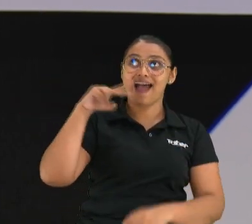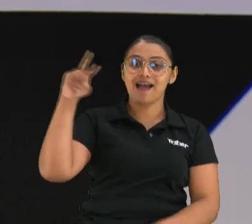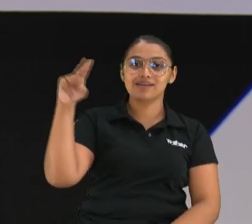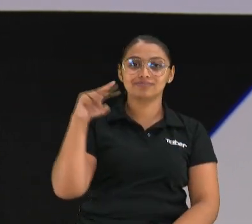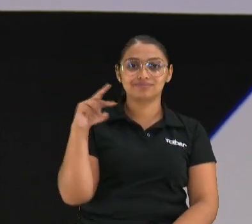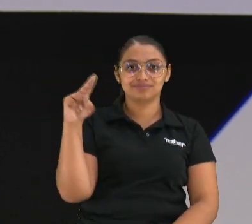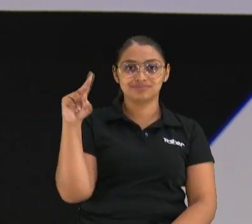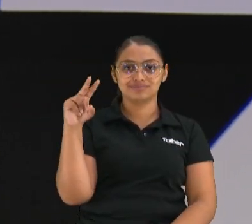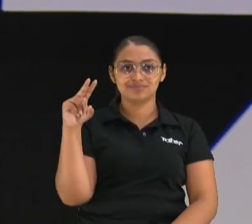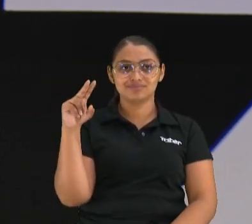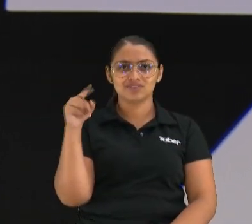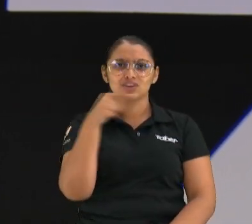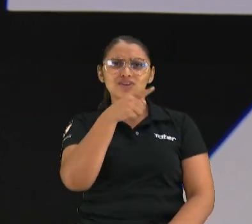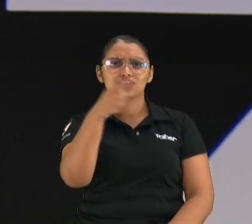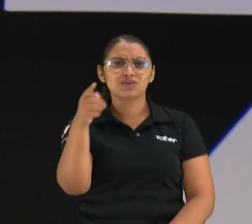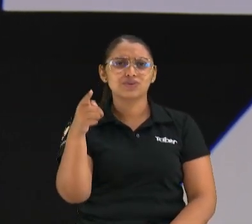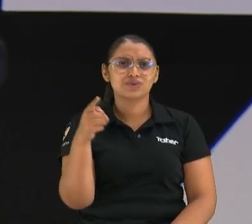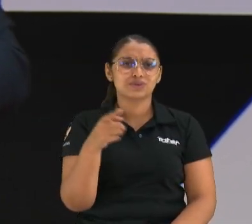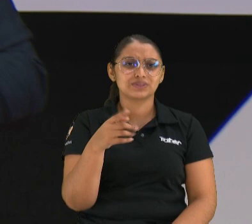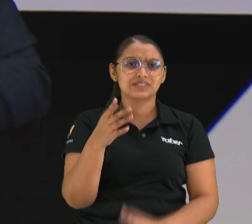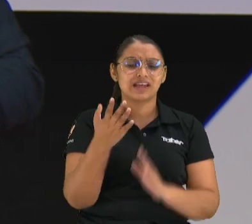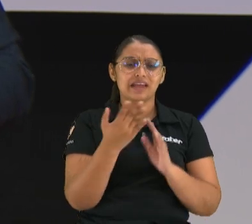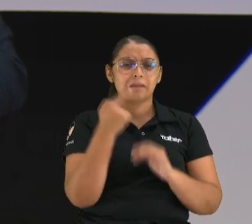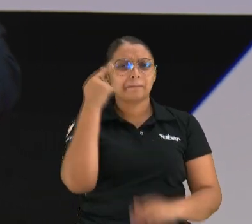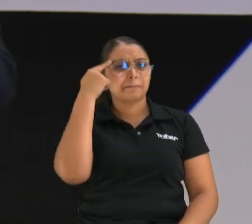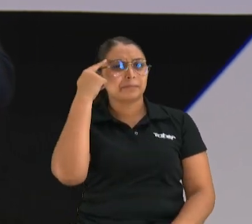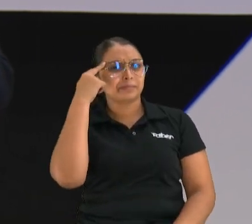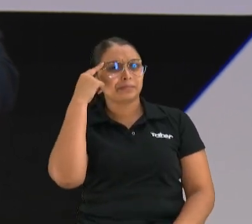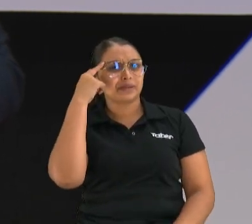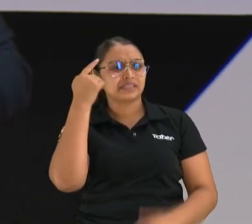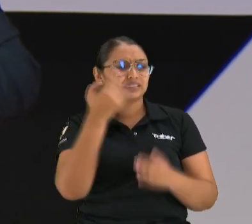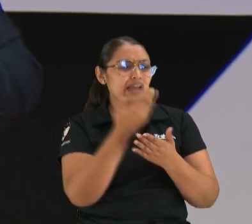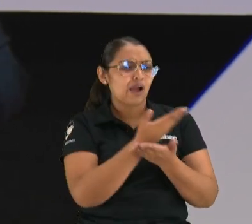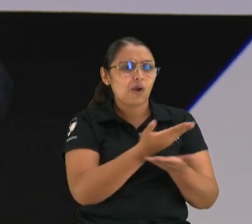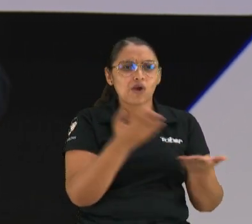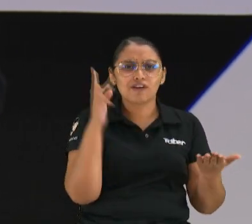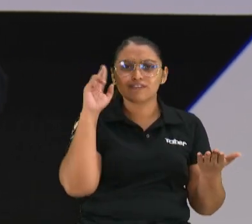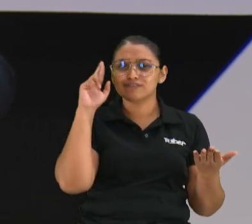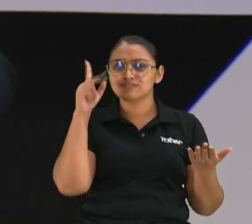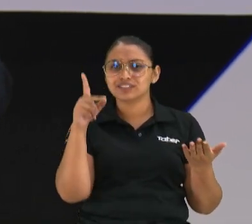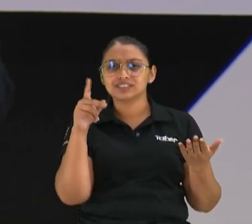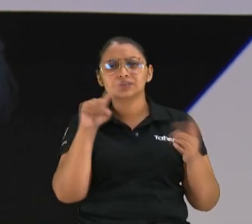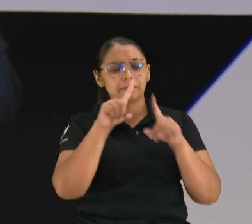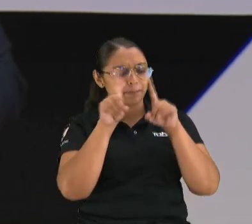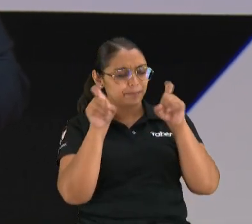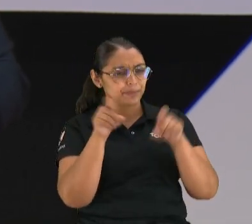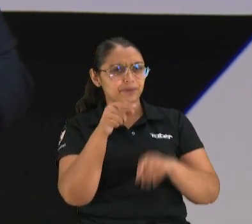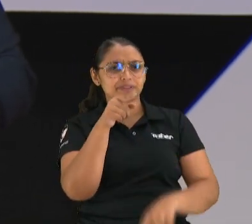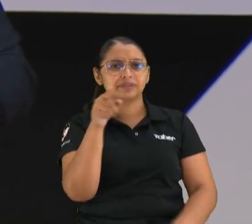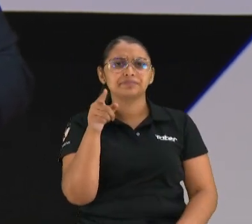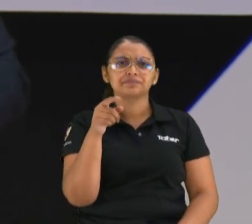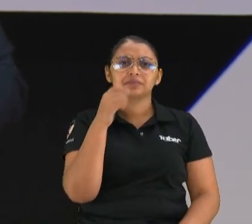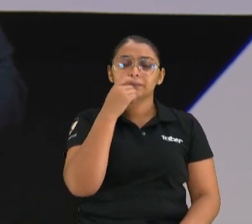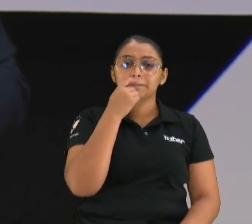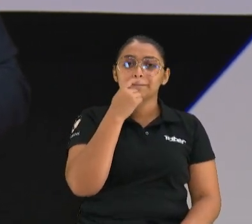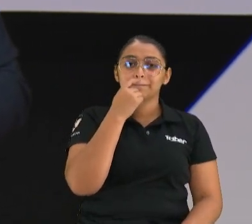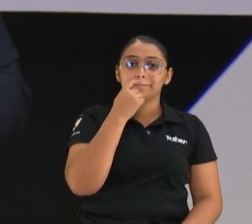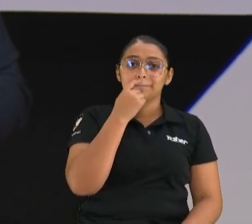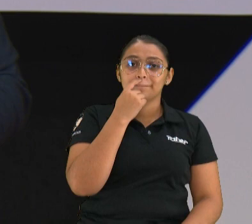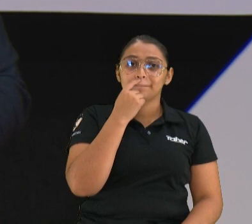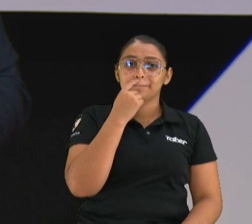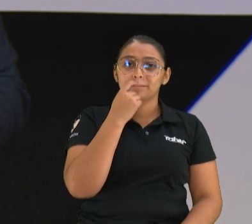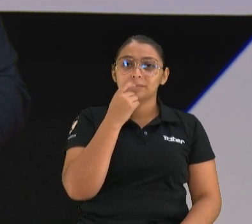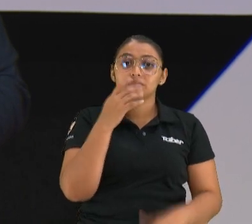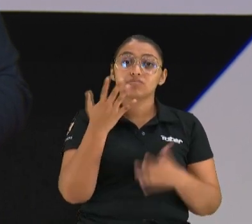diciendo cosas que son falsas sacado de la Biblia que dice que Dios nos ama todos a toda su creación le hago una pregunta si eso es verdad porque dice Dios que tenemos que